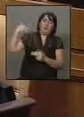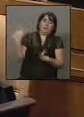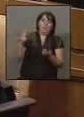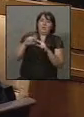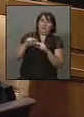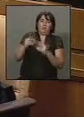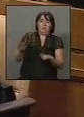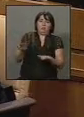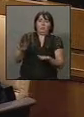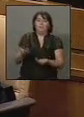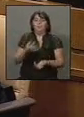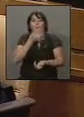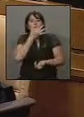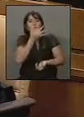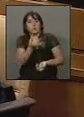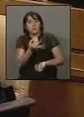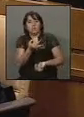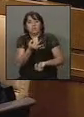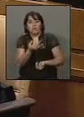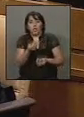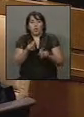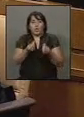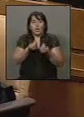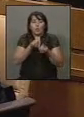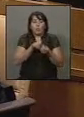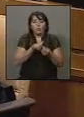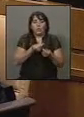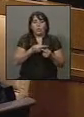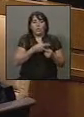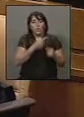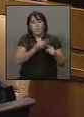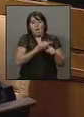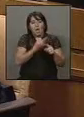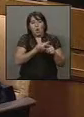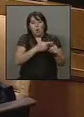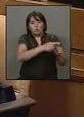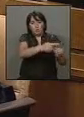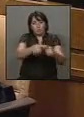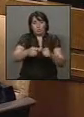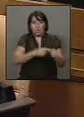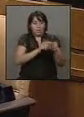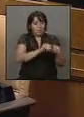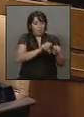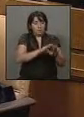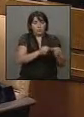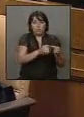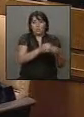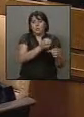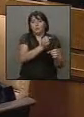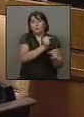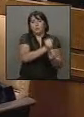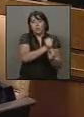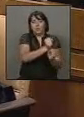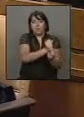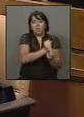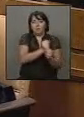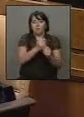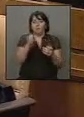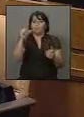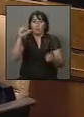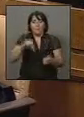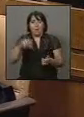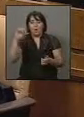Entonces, decir que los recursos para el diálogo social y los recursos para la capacitación sindical constituyen una mala idea,